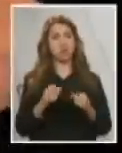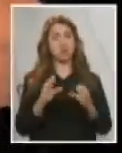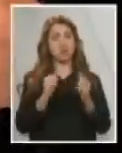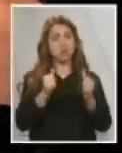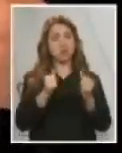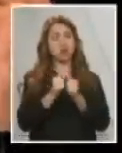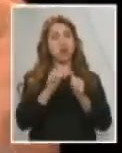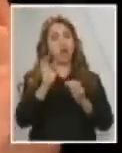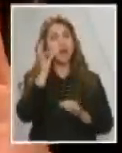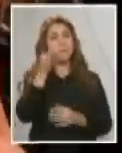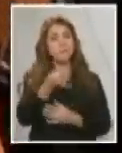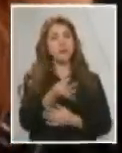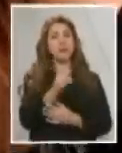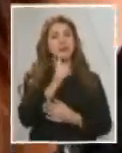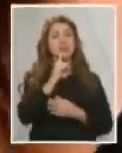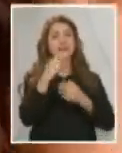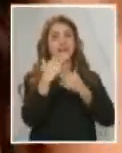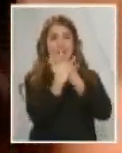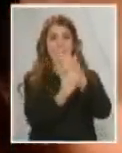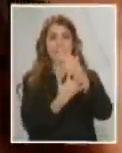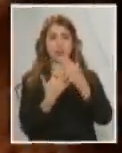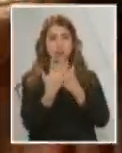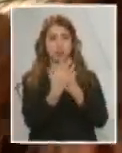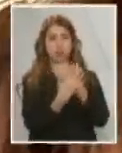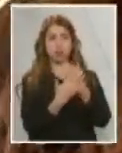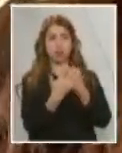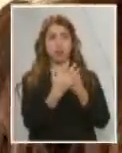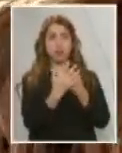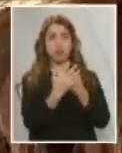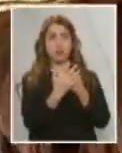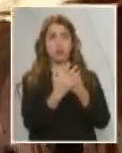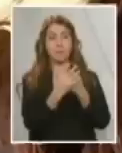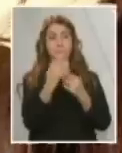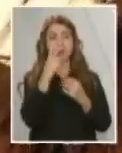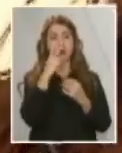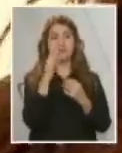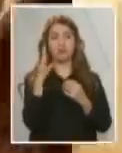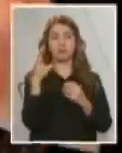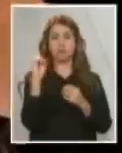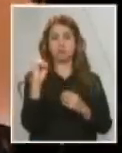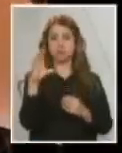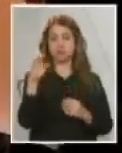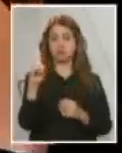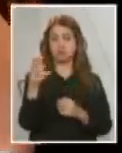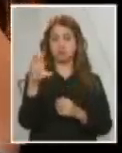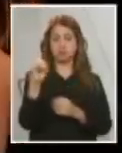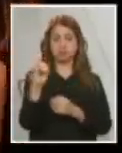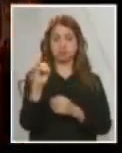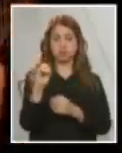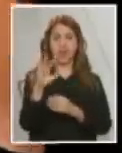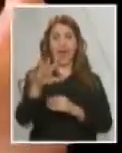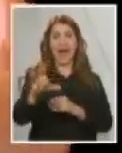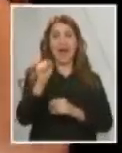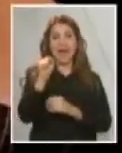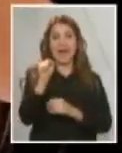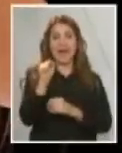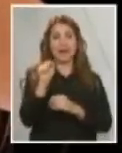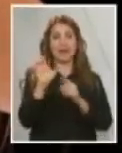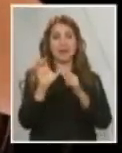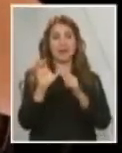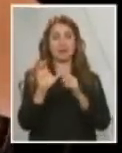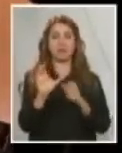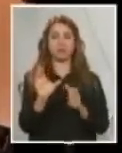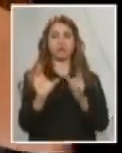piel, tiene esta zona que en el fondo es para simular el agarre que se produce con el dedo pulgar. La superficie de acá es más grande que un